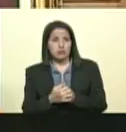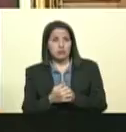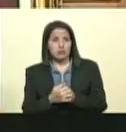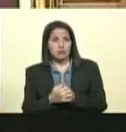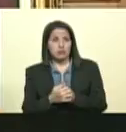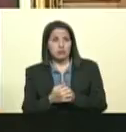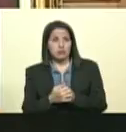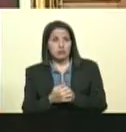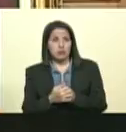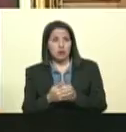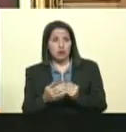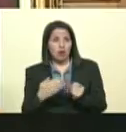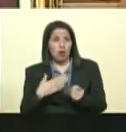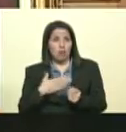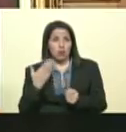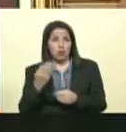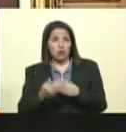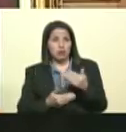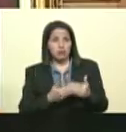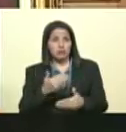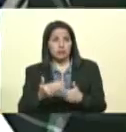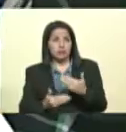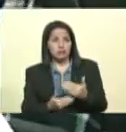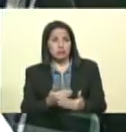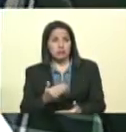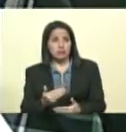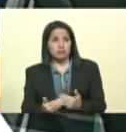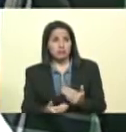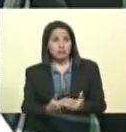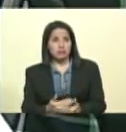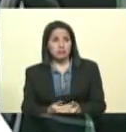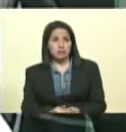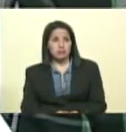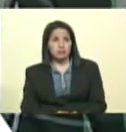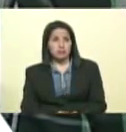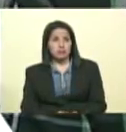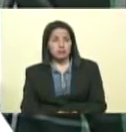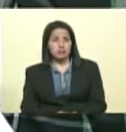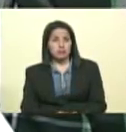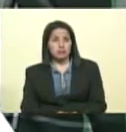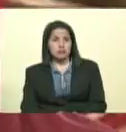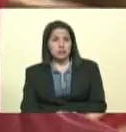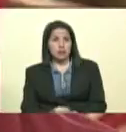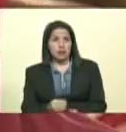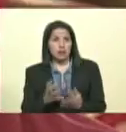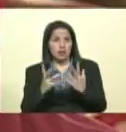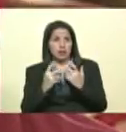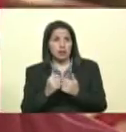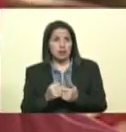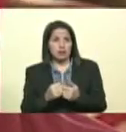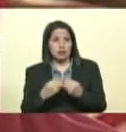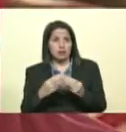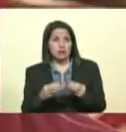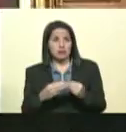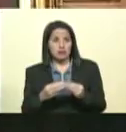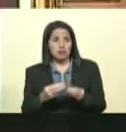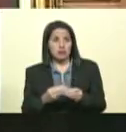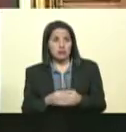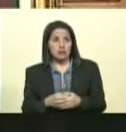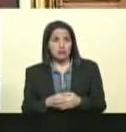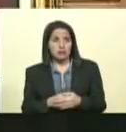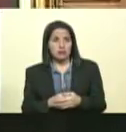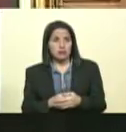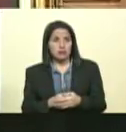para poder avanzar a tener lo que hoy, afortunadamente, la revolución tiene en el campo de la administración pública y